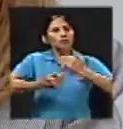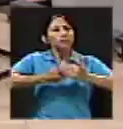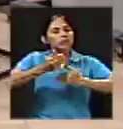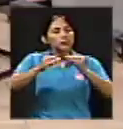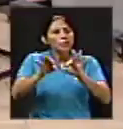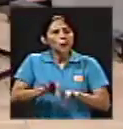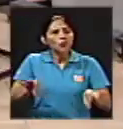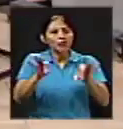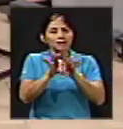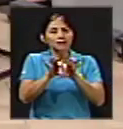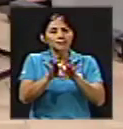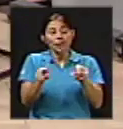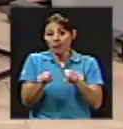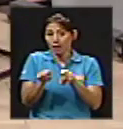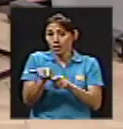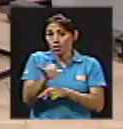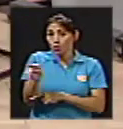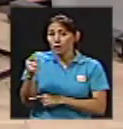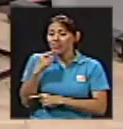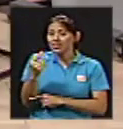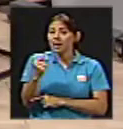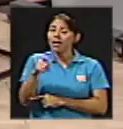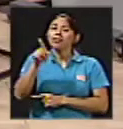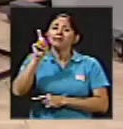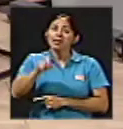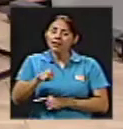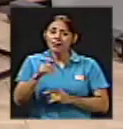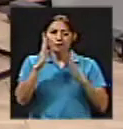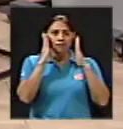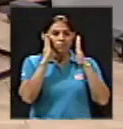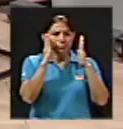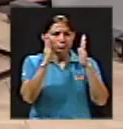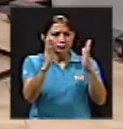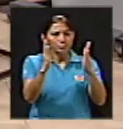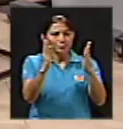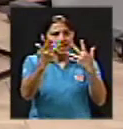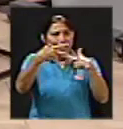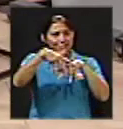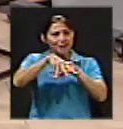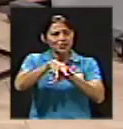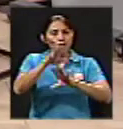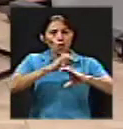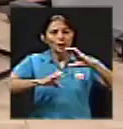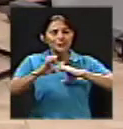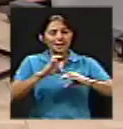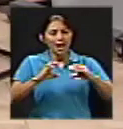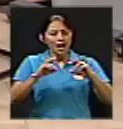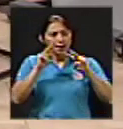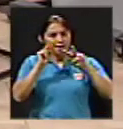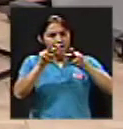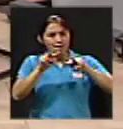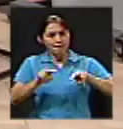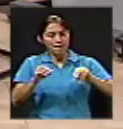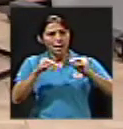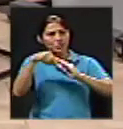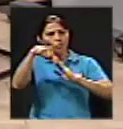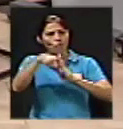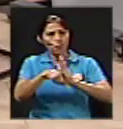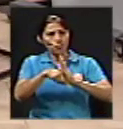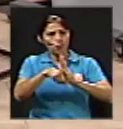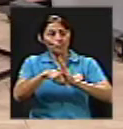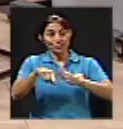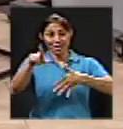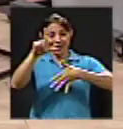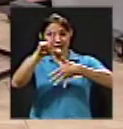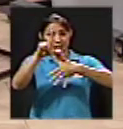decía, hay que estar también atentos a estos esfuerzos de integración comercial más profundo que se están llevando a cabo. Y en el continente latinoamericano, no